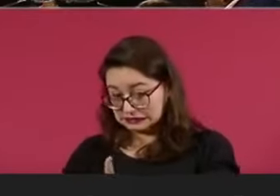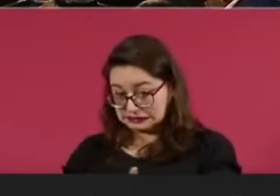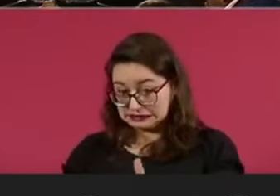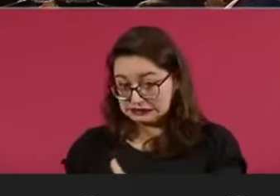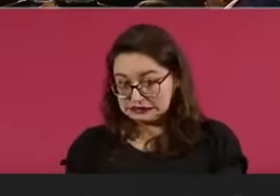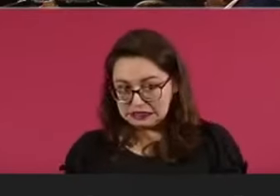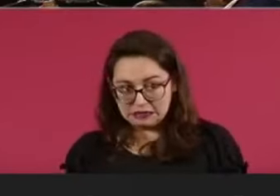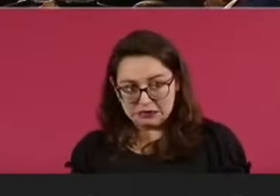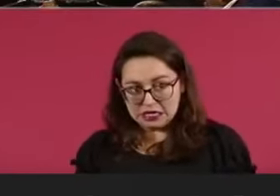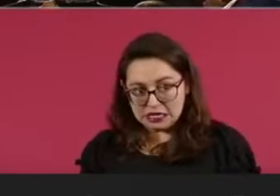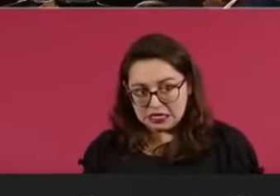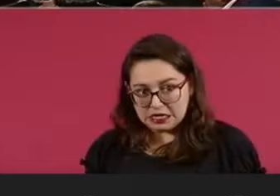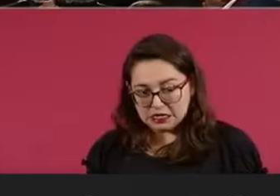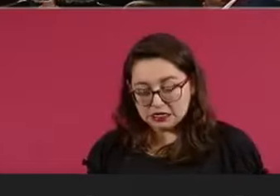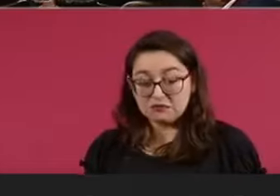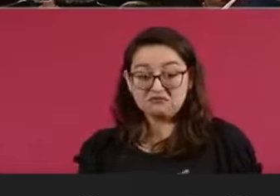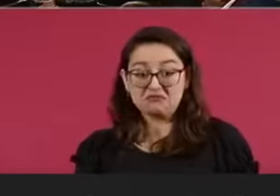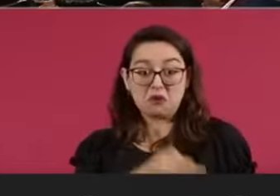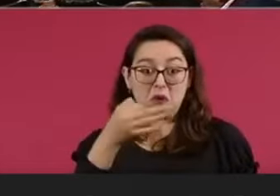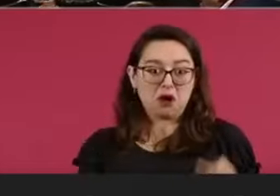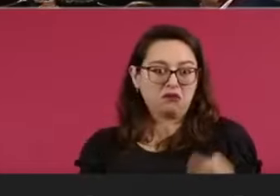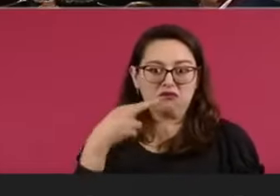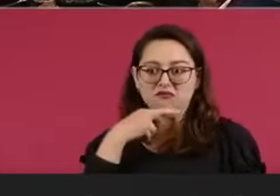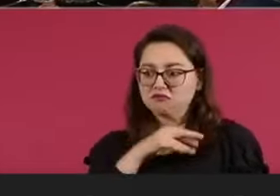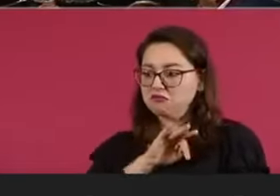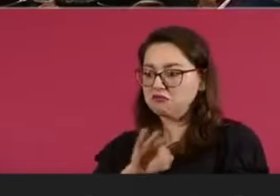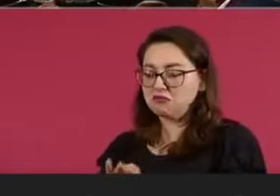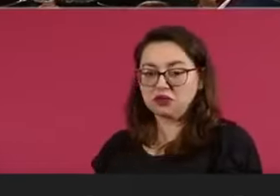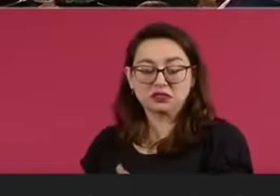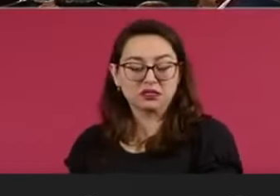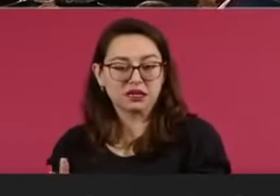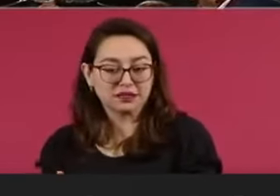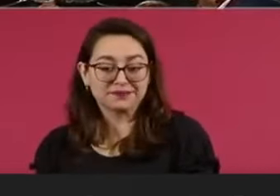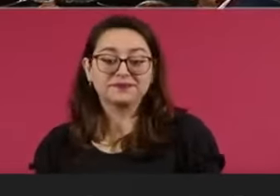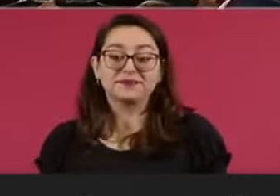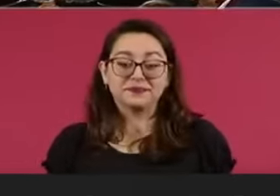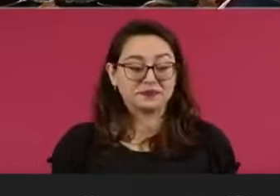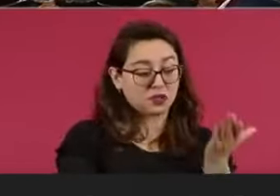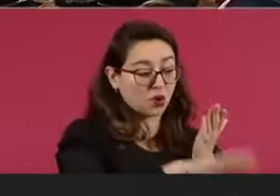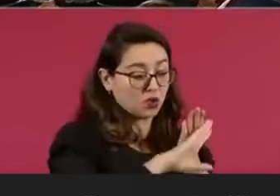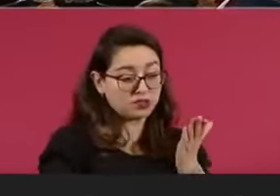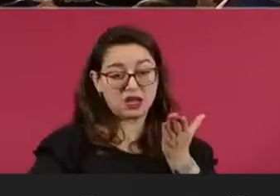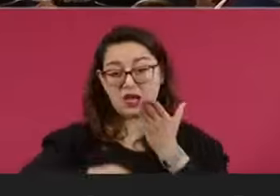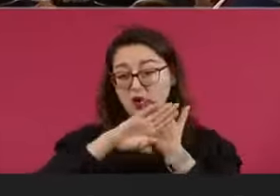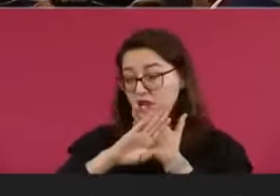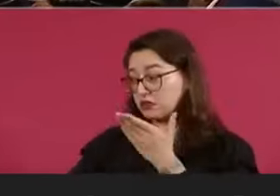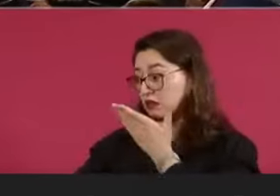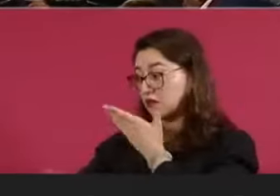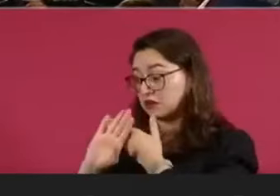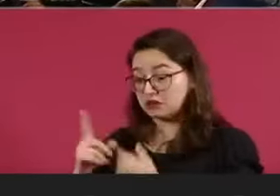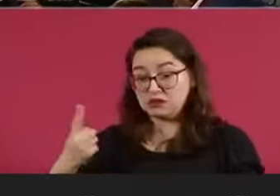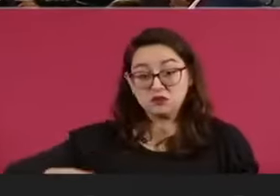pero son las resistencias. Ahora, no podemos dar marcha atrás, tenemos que continuar